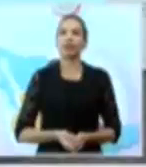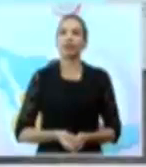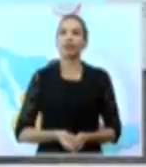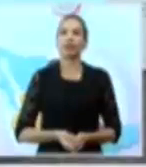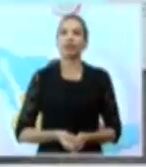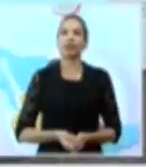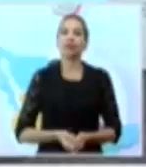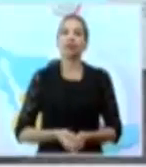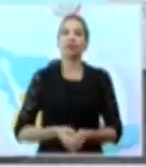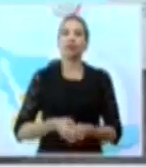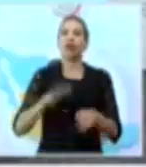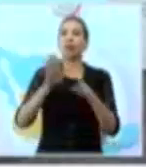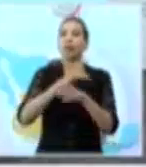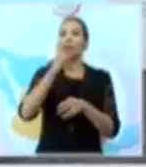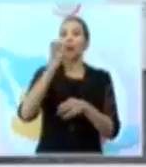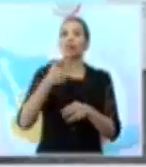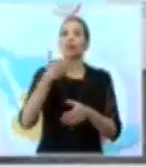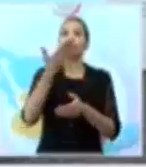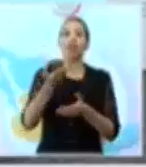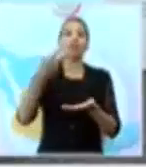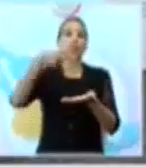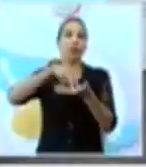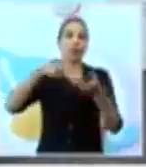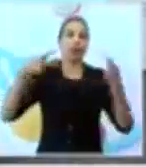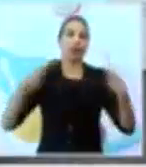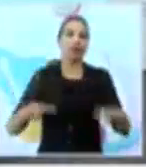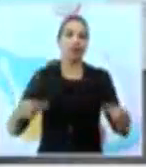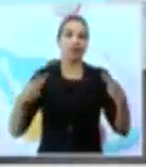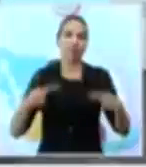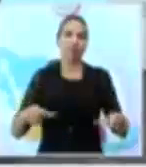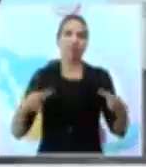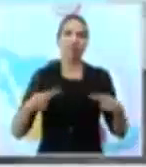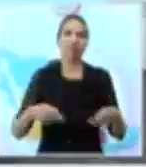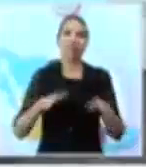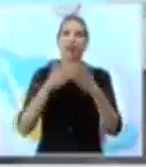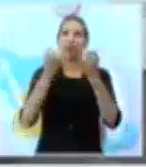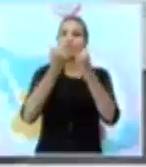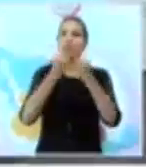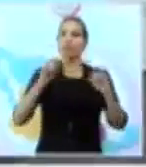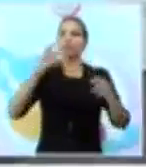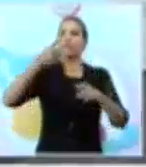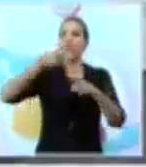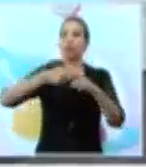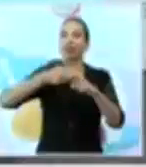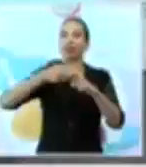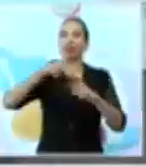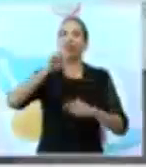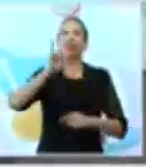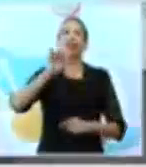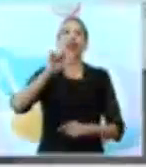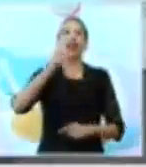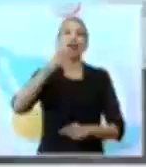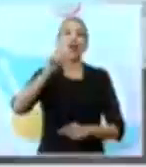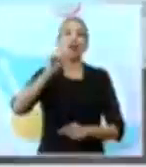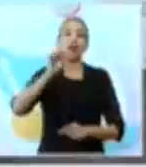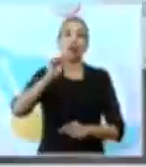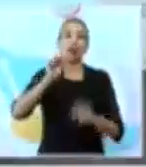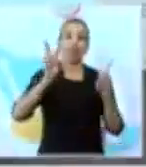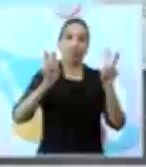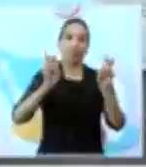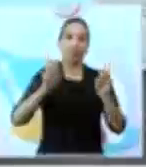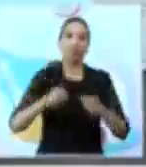En esa razón les pido que nos pongamos de pie para inaugurar estos diálogos.